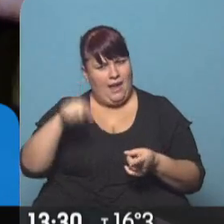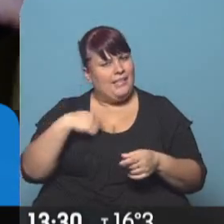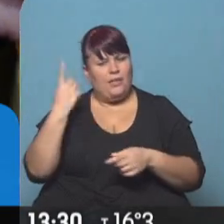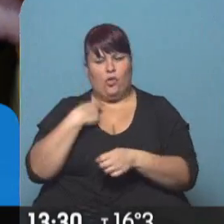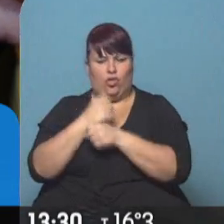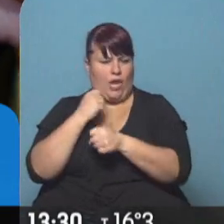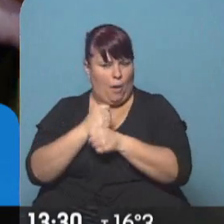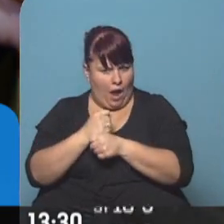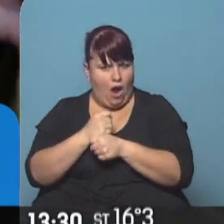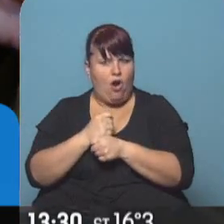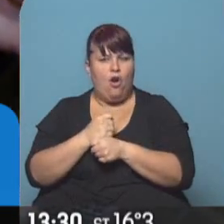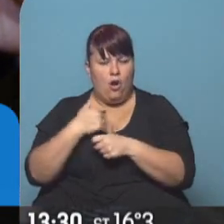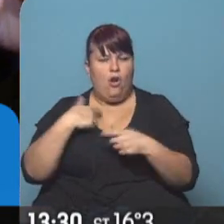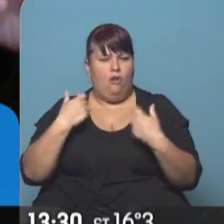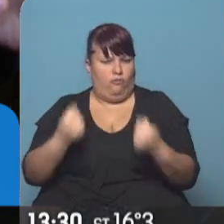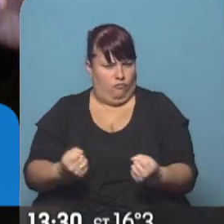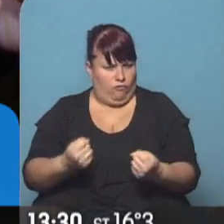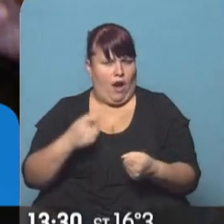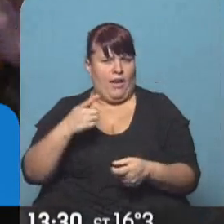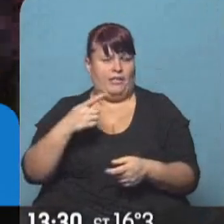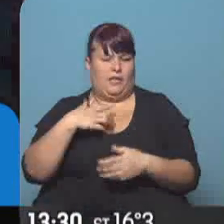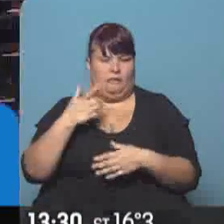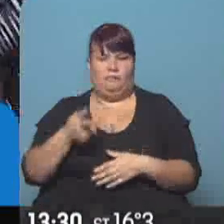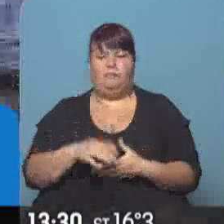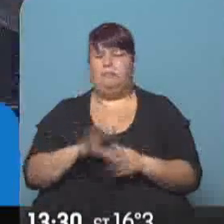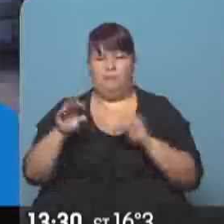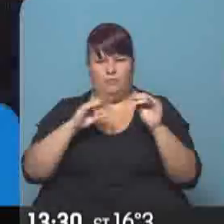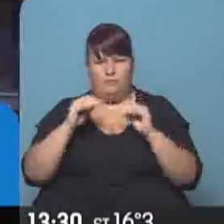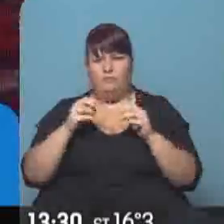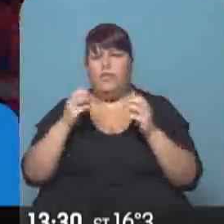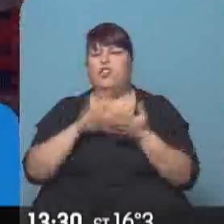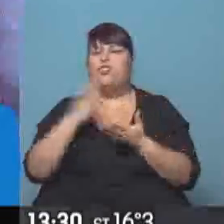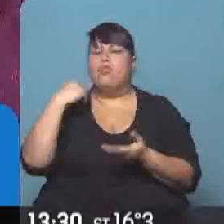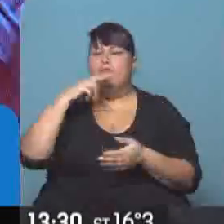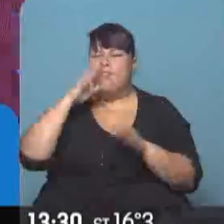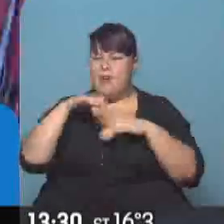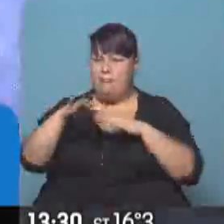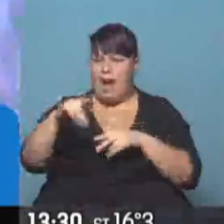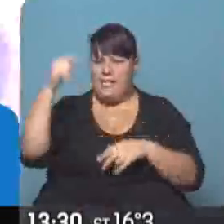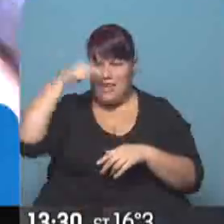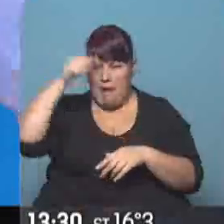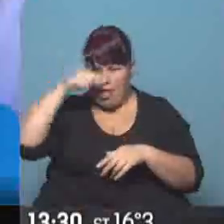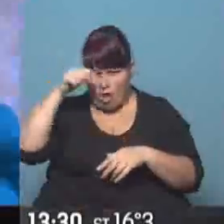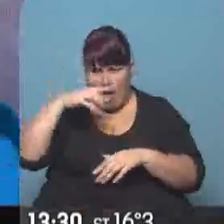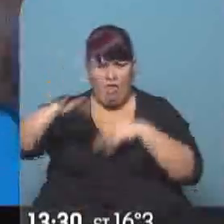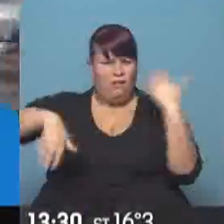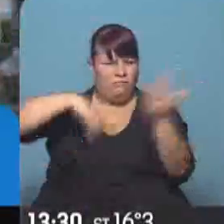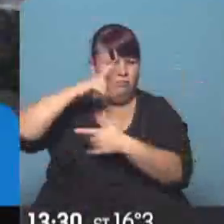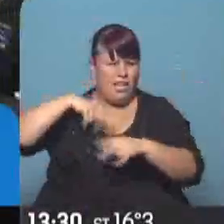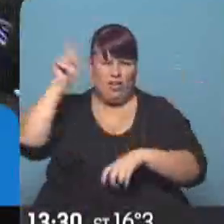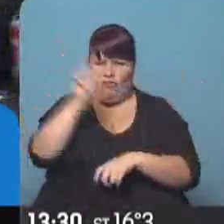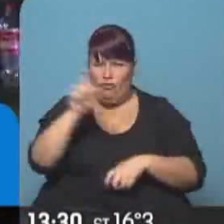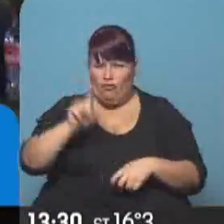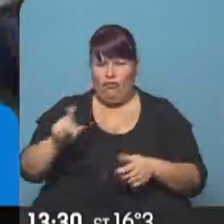tarea y que estamos muy fortalecidos por el apoyo de los argentinos. ¿Cómo lo que pasó el viernes en la marcha por Santiago Maldonado, los incidentes, las